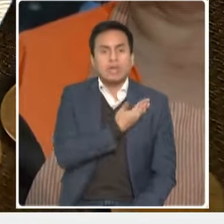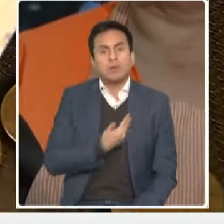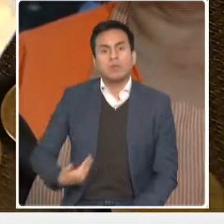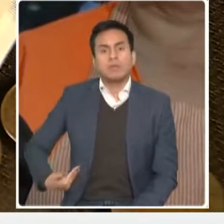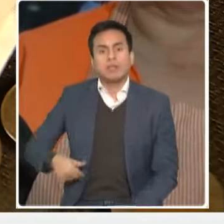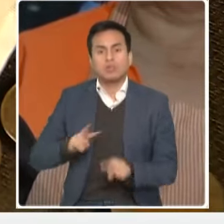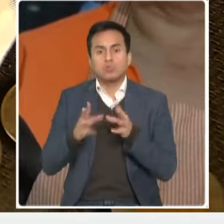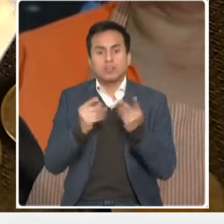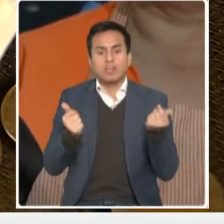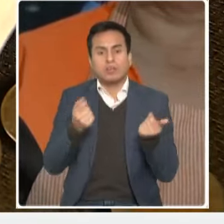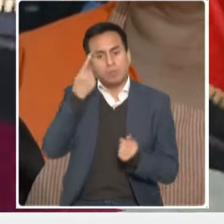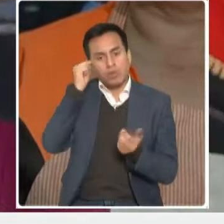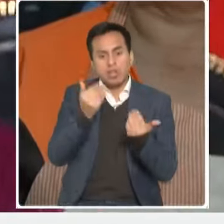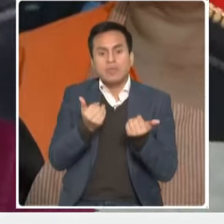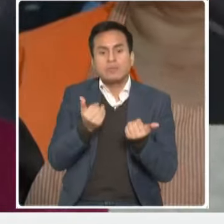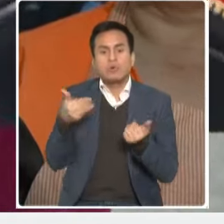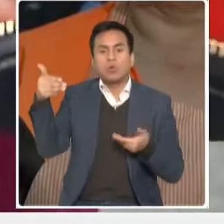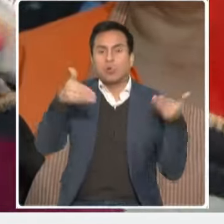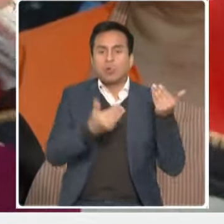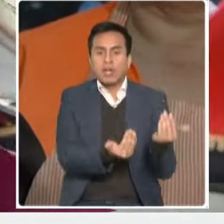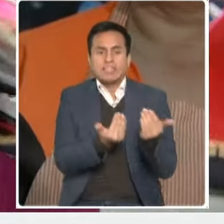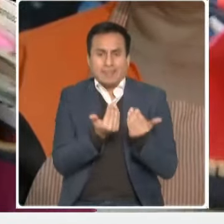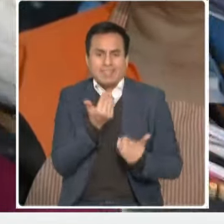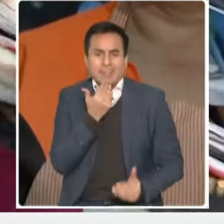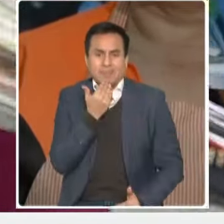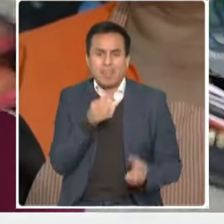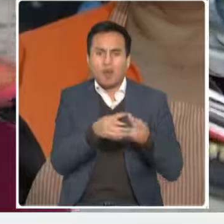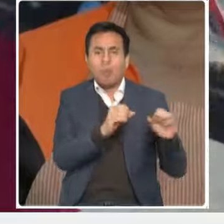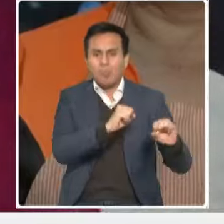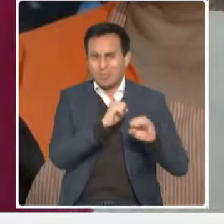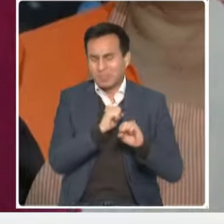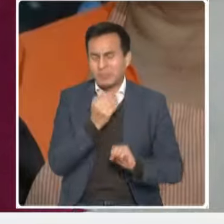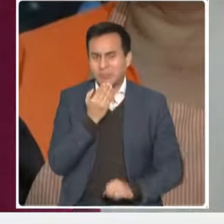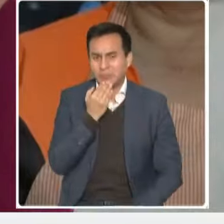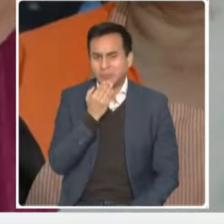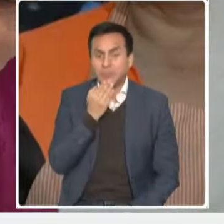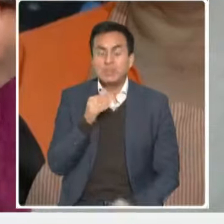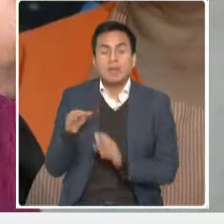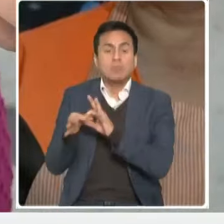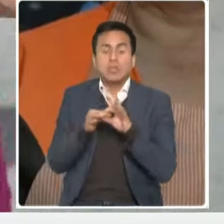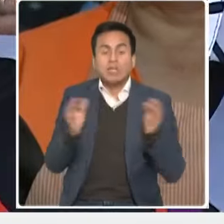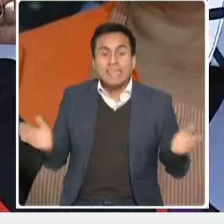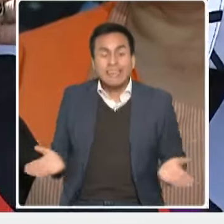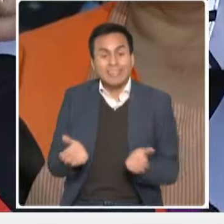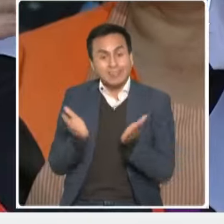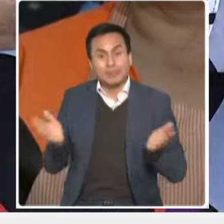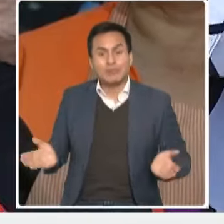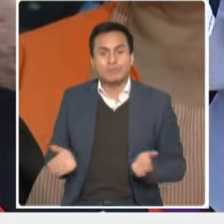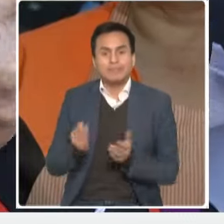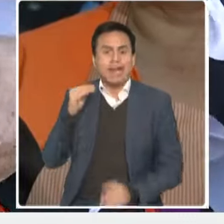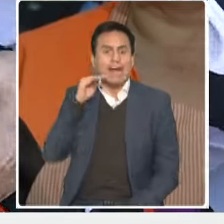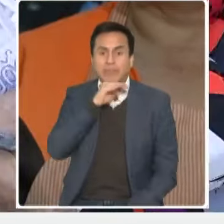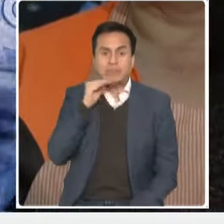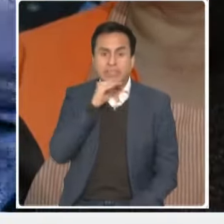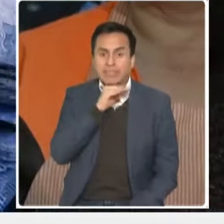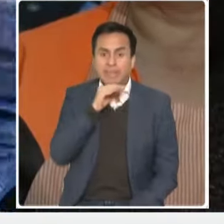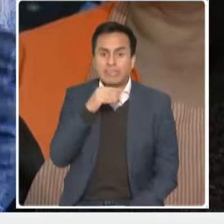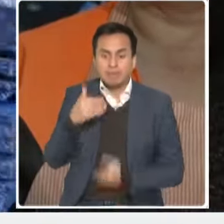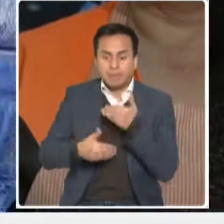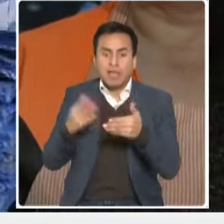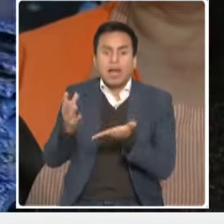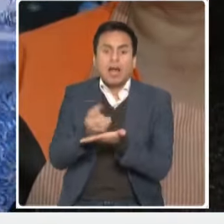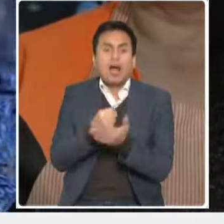gobierno solucionarlo, pero requerimos de la concurrencia también de la oposición. Por eso insto a que a la brevedad se